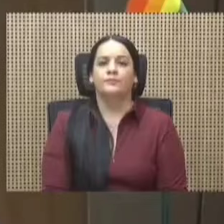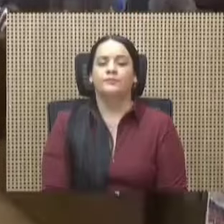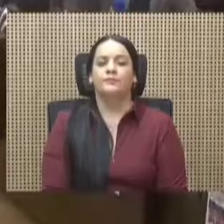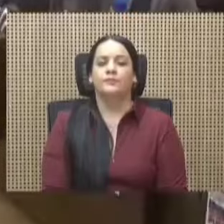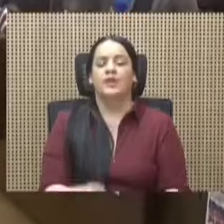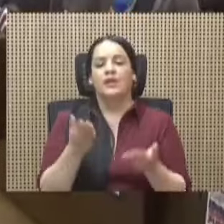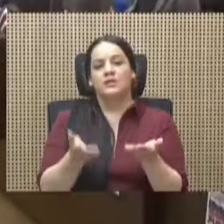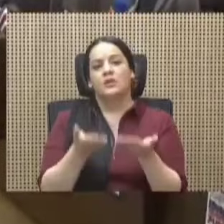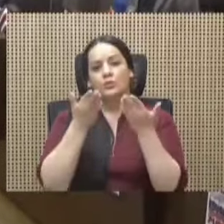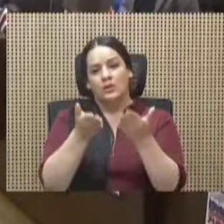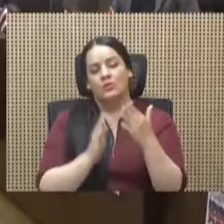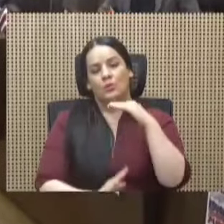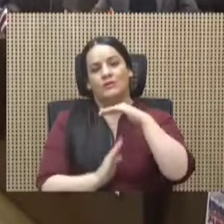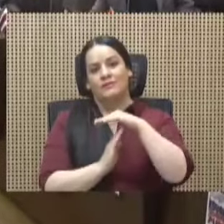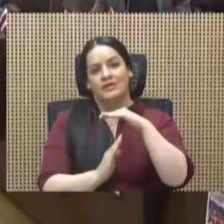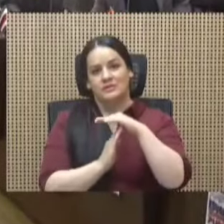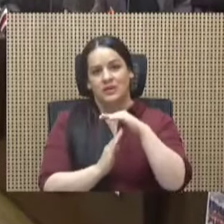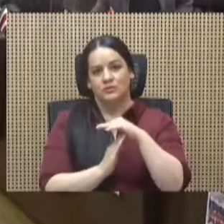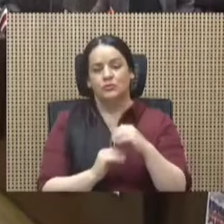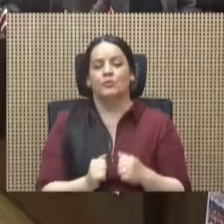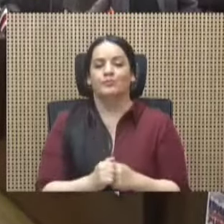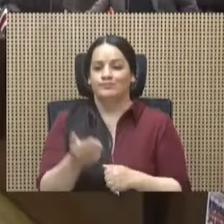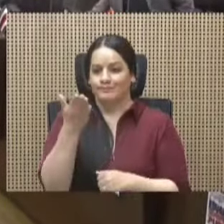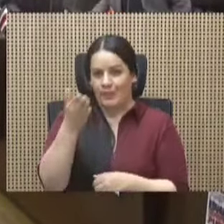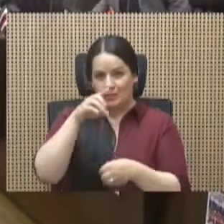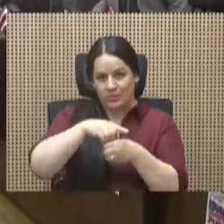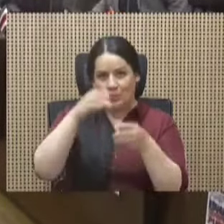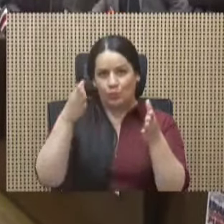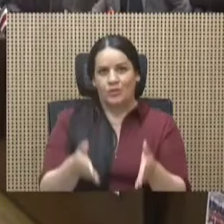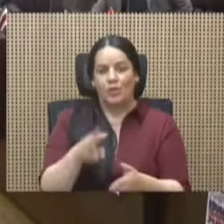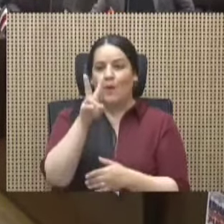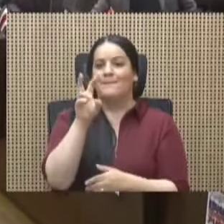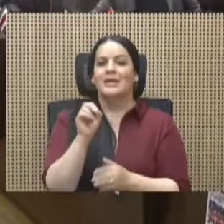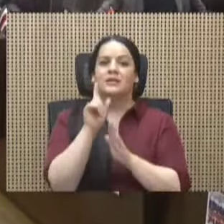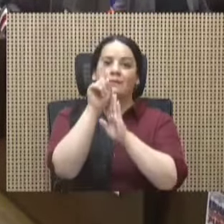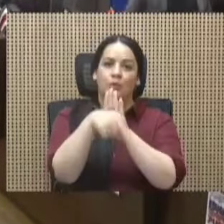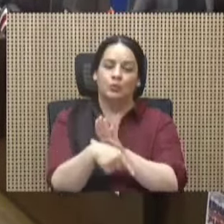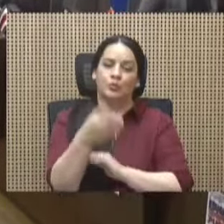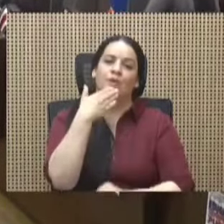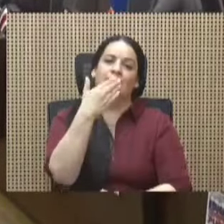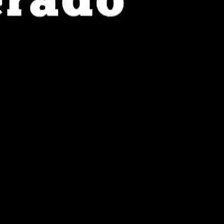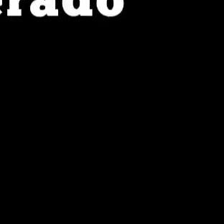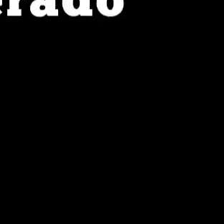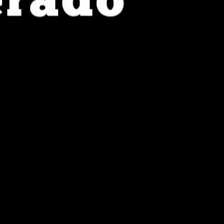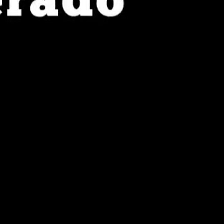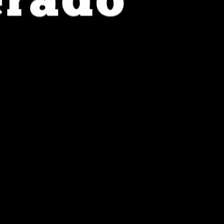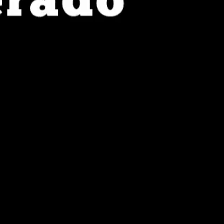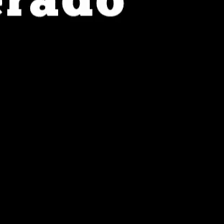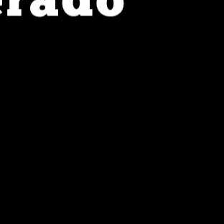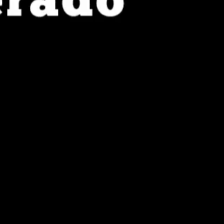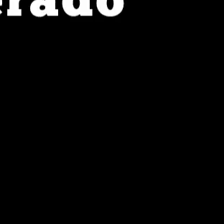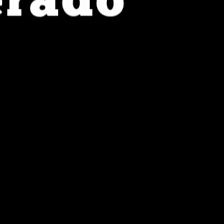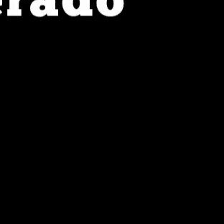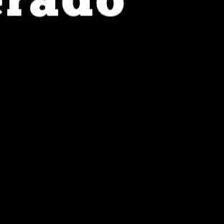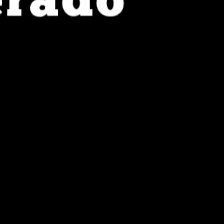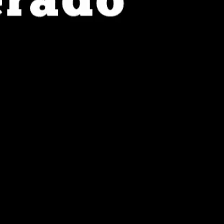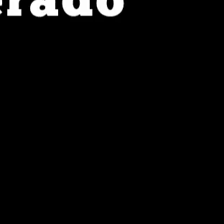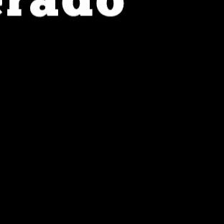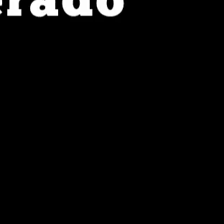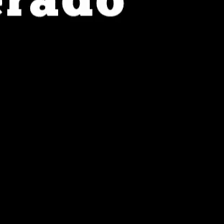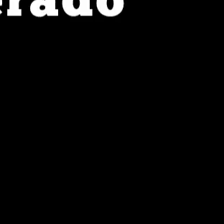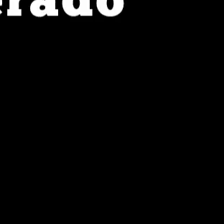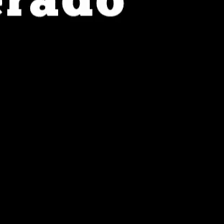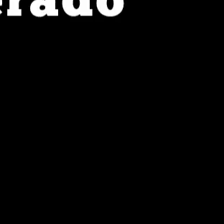Se otorga el receso, diputado, hasta por 20 minutos. Gracias. Se reincorporan y